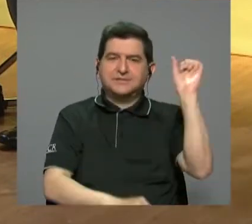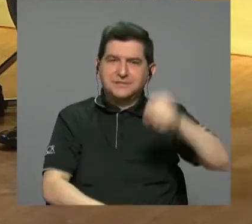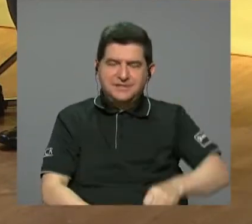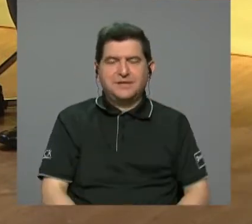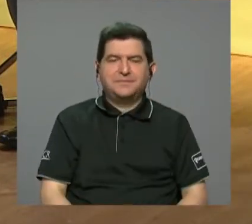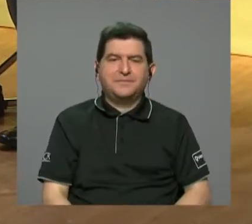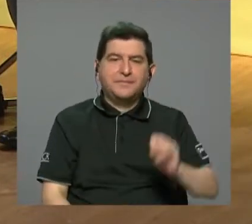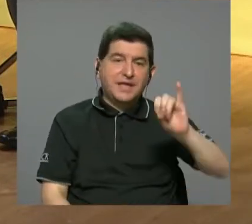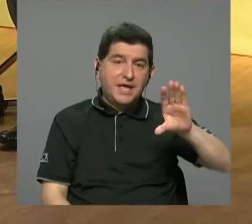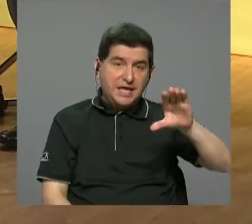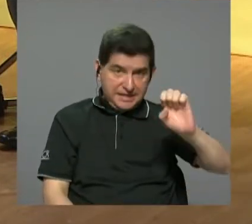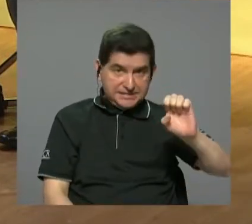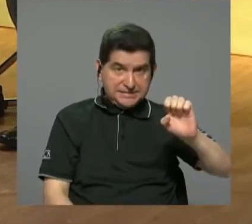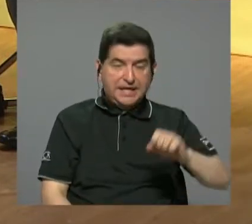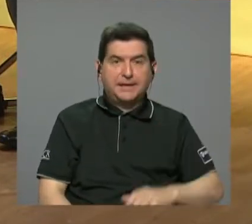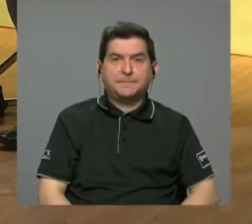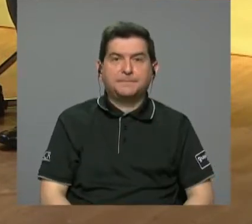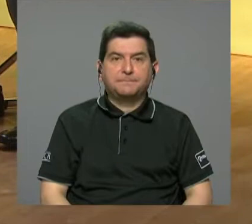el ICE,